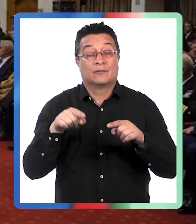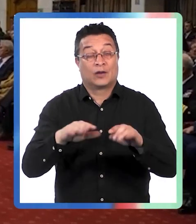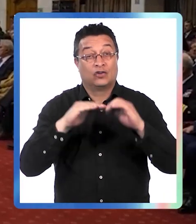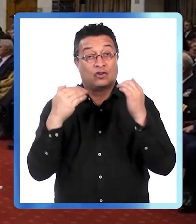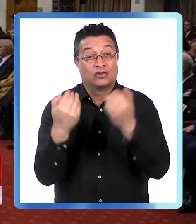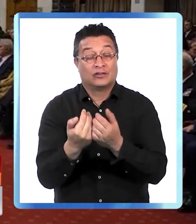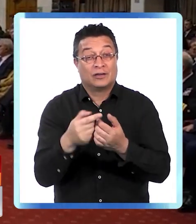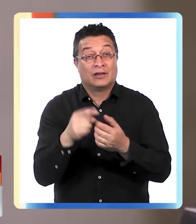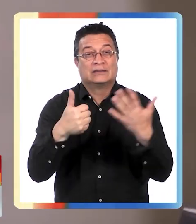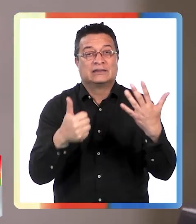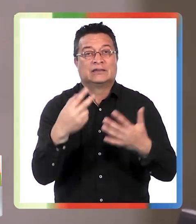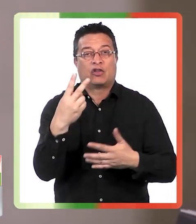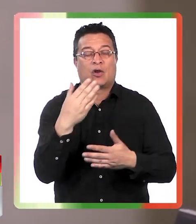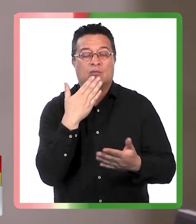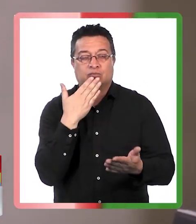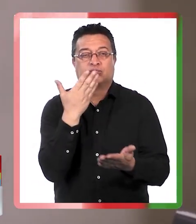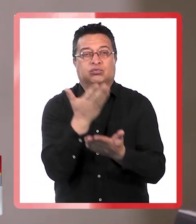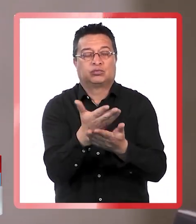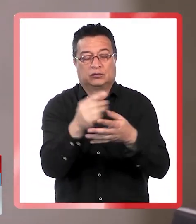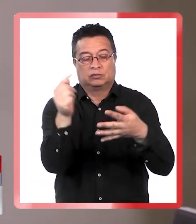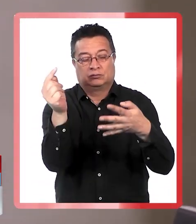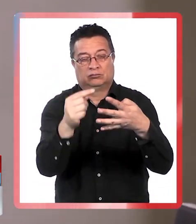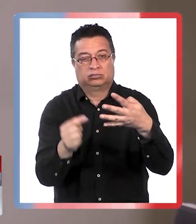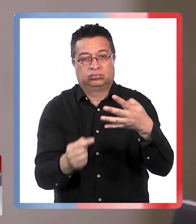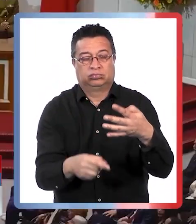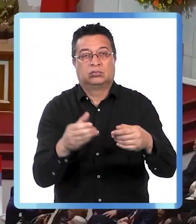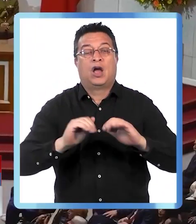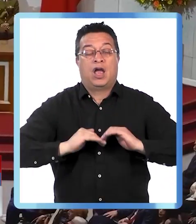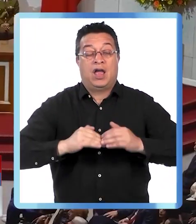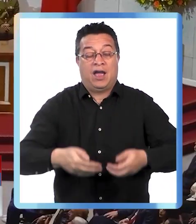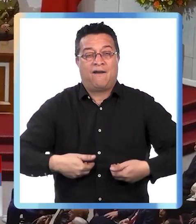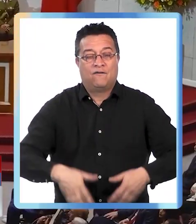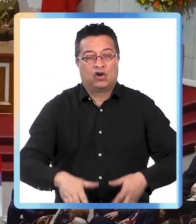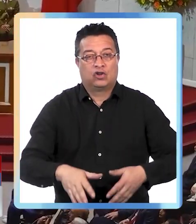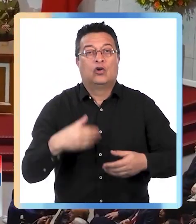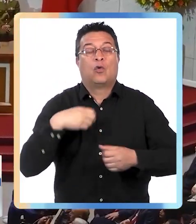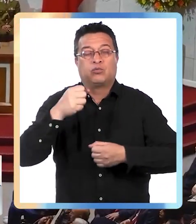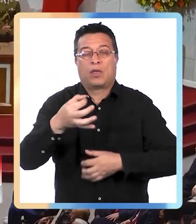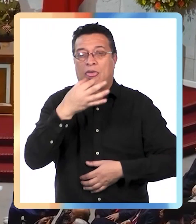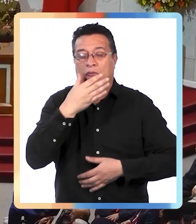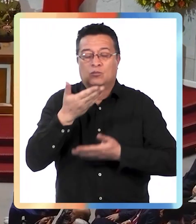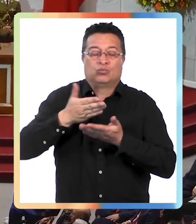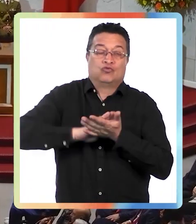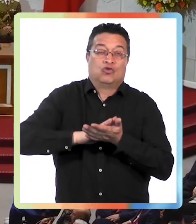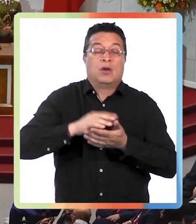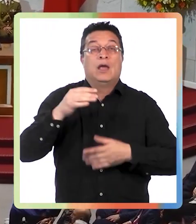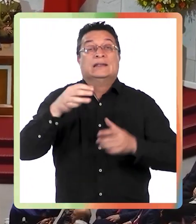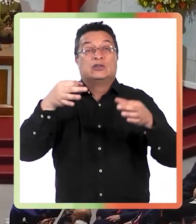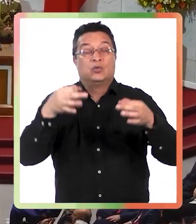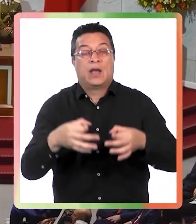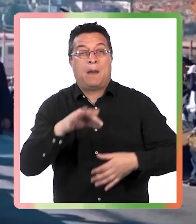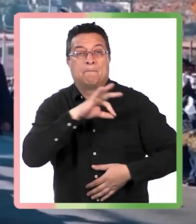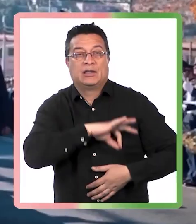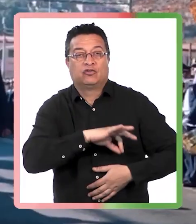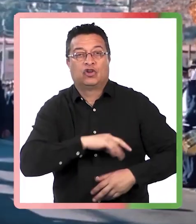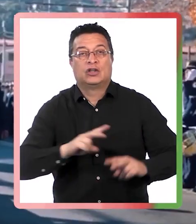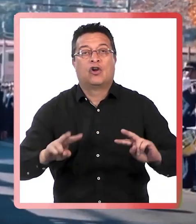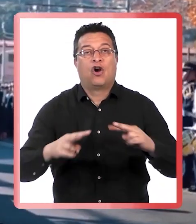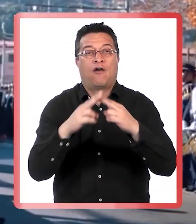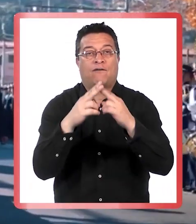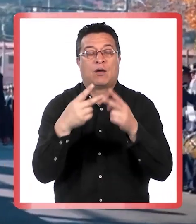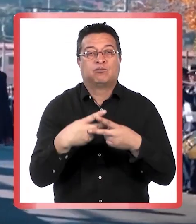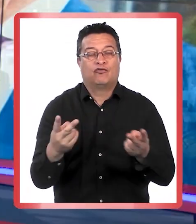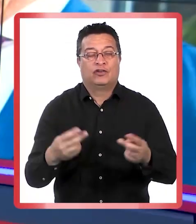En total, 62 fueron las propuestas del jefe de Estado, entre estas el aborto legal, la eutanasia, seguridad, pensiones y obras